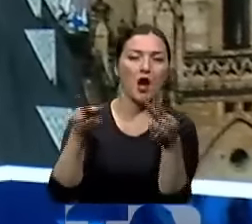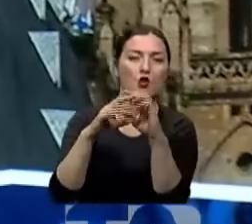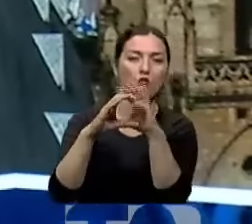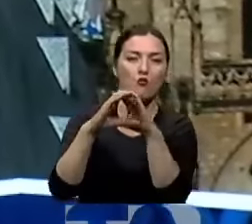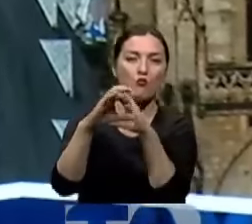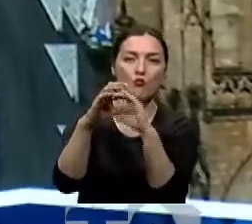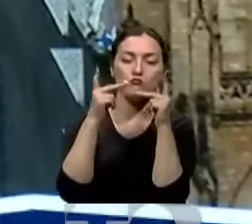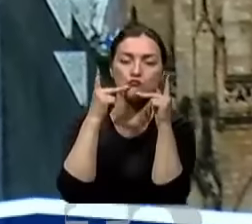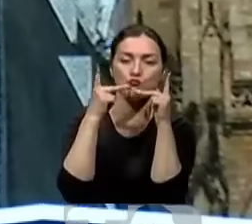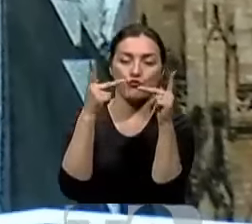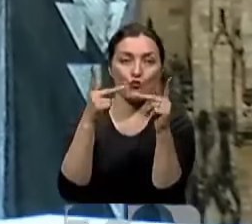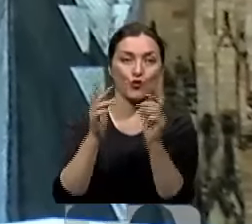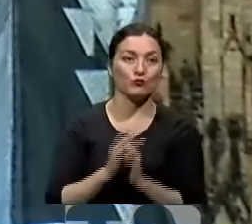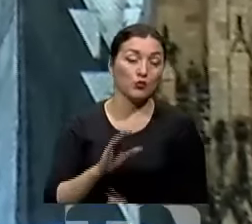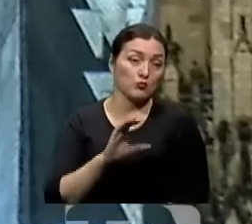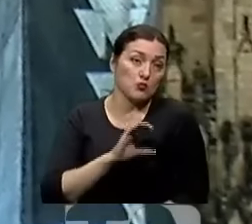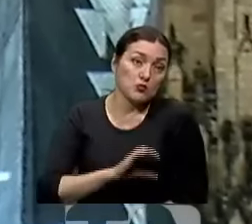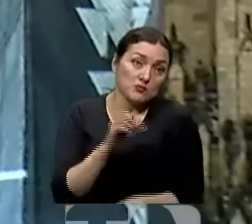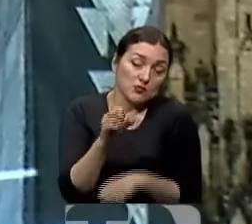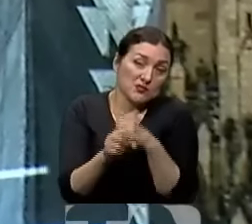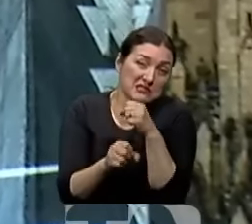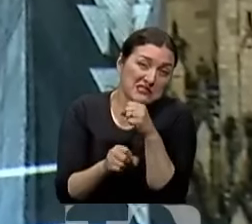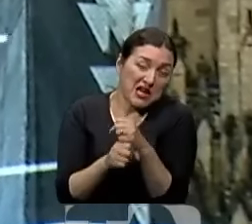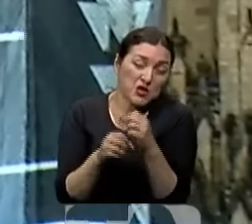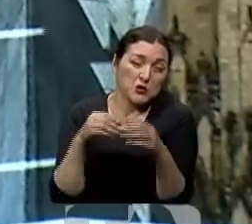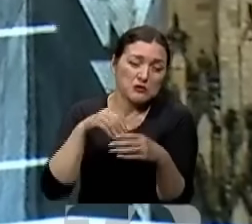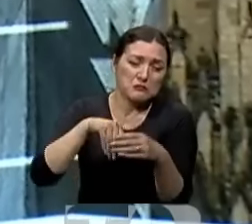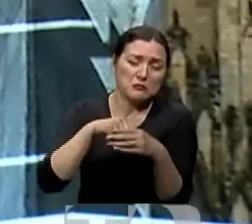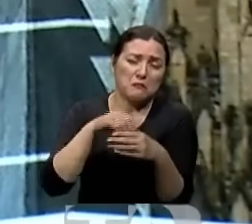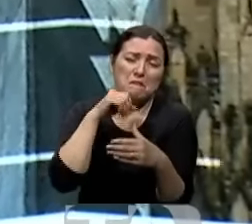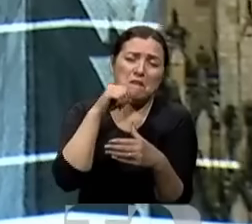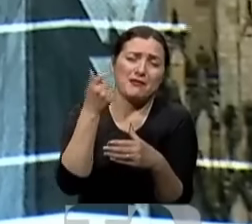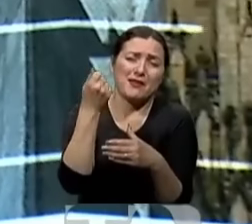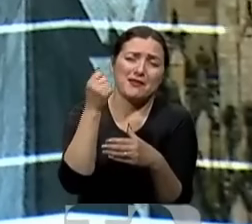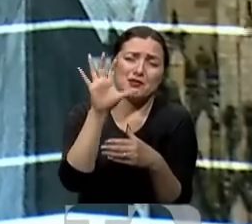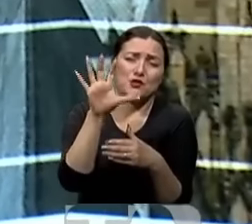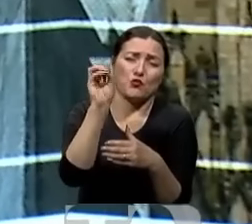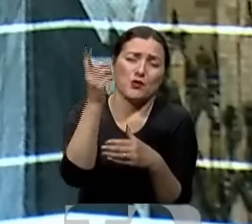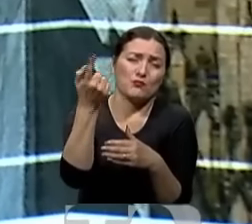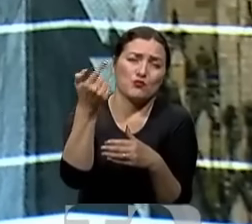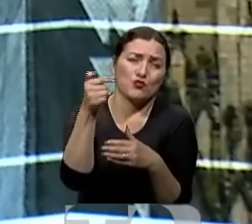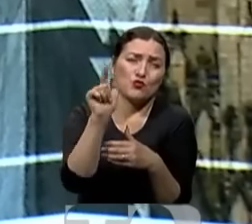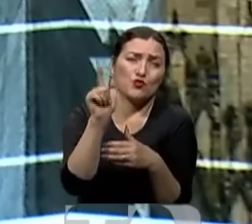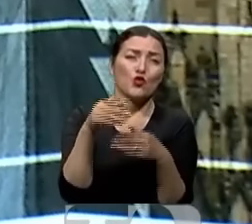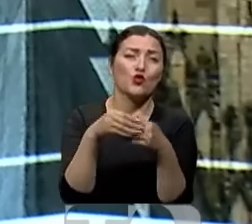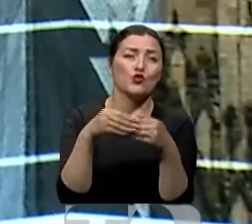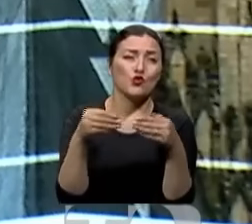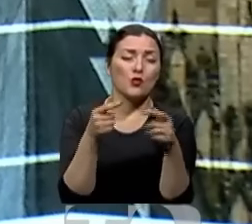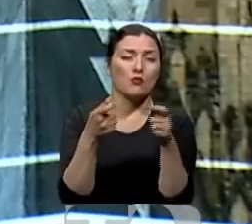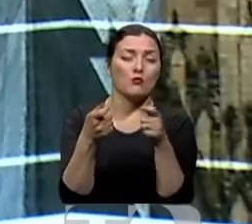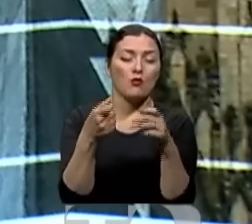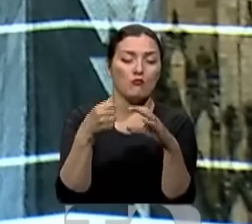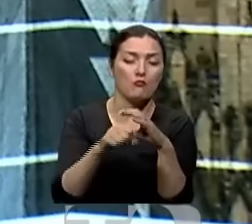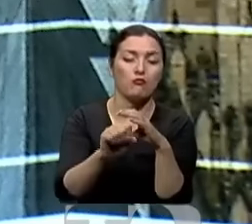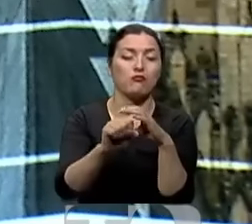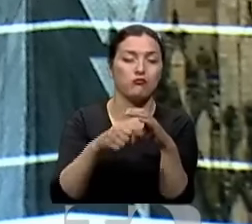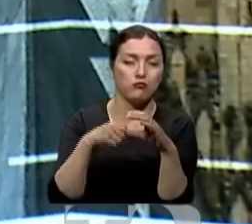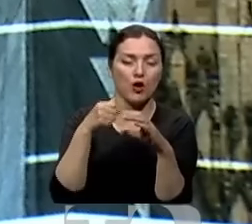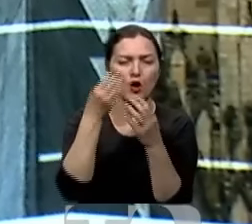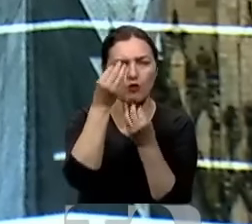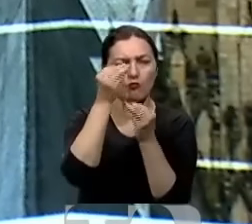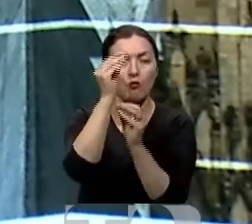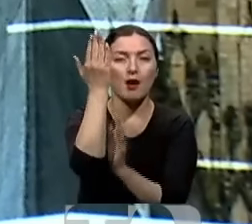público. Anualmente el municipio tendría un déficit de alrededor de 50 millones de dólares solo por la operación del metro. Esto, según lo